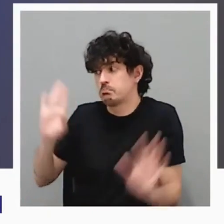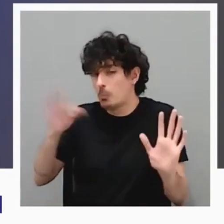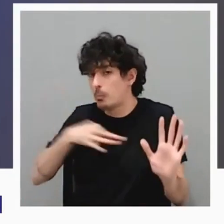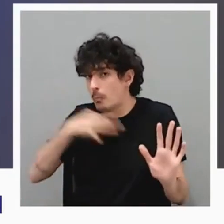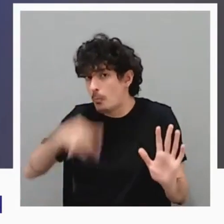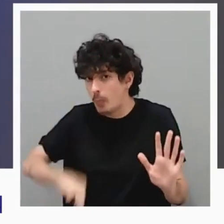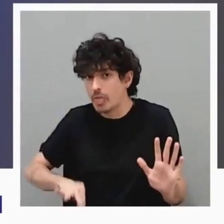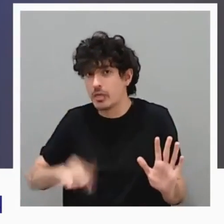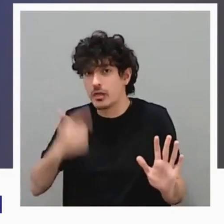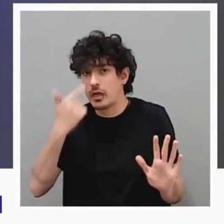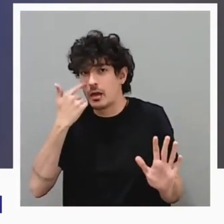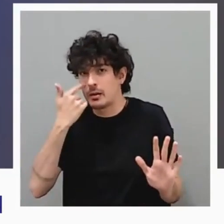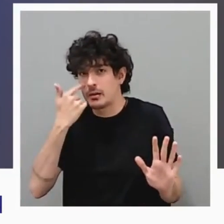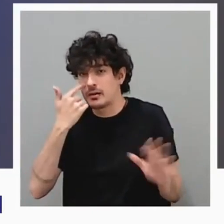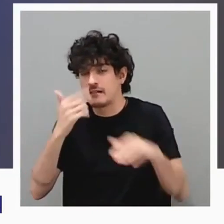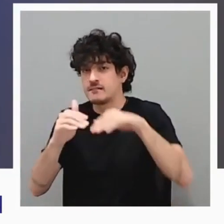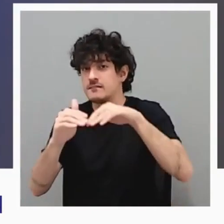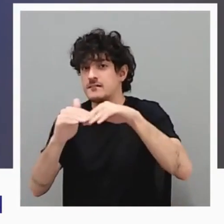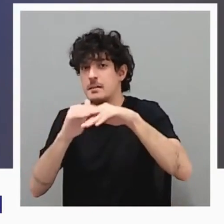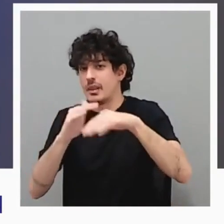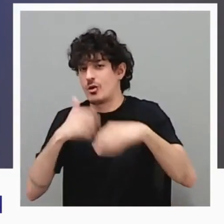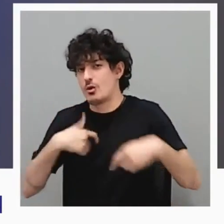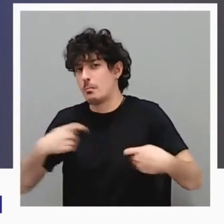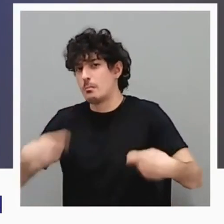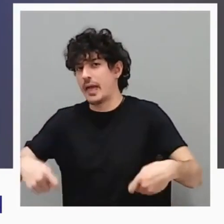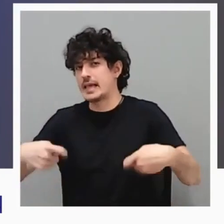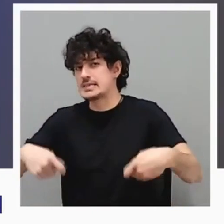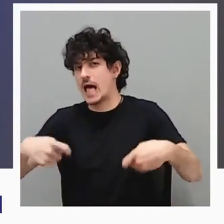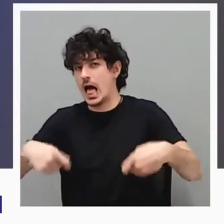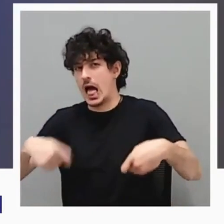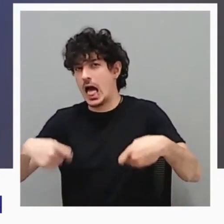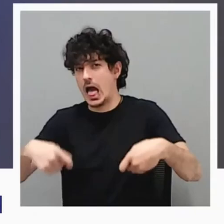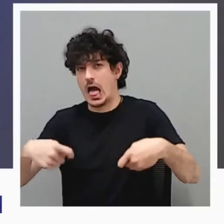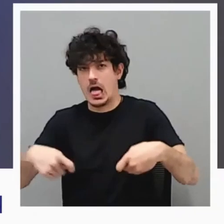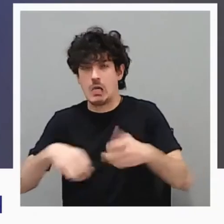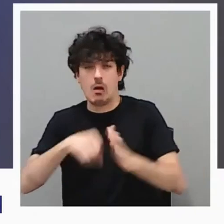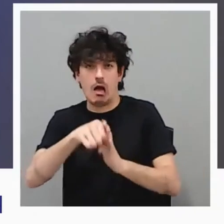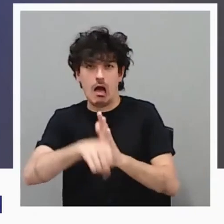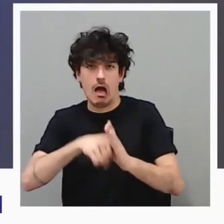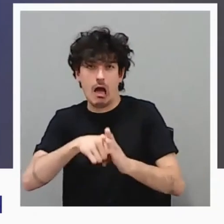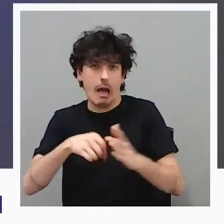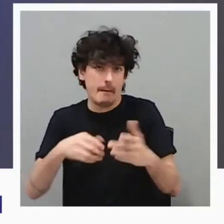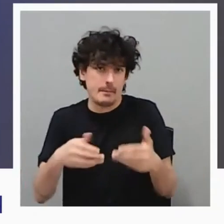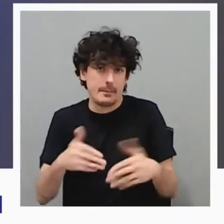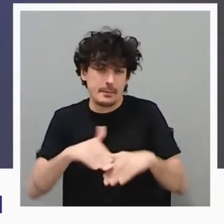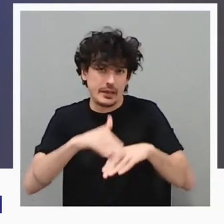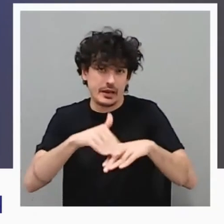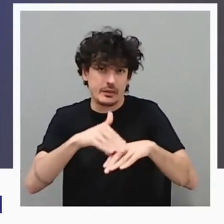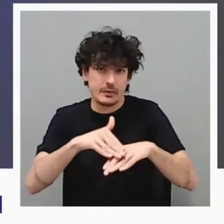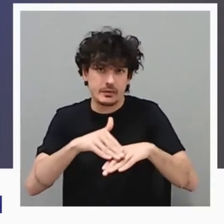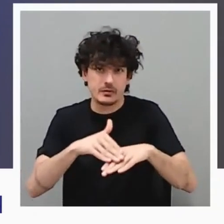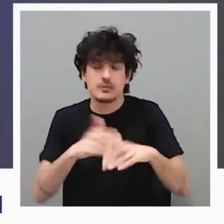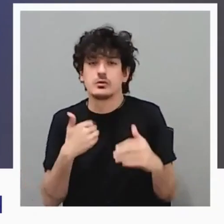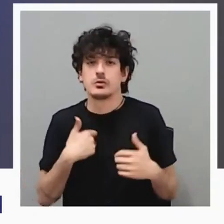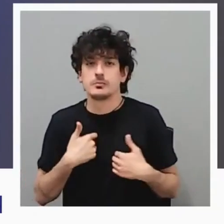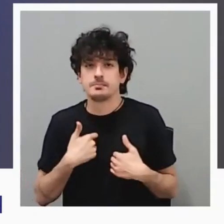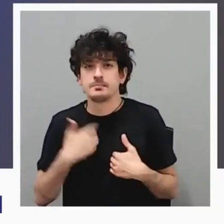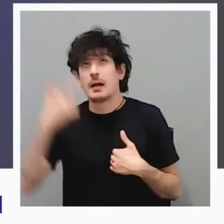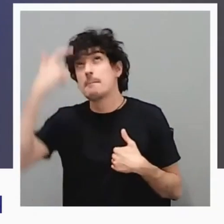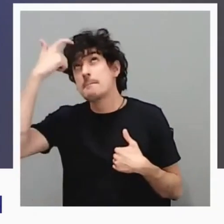y disculpar la pesadez, al estado de la mente y el estado del alma, ¿no? Voy a volver a eso.